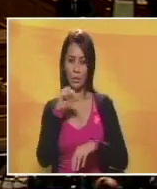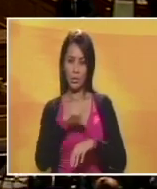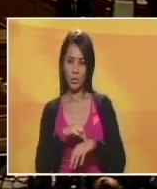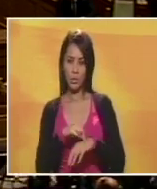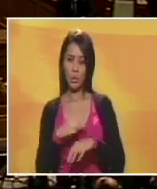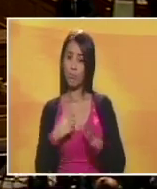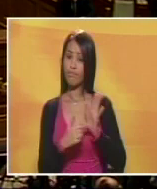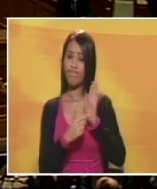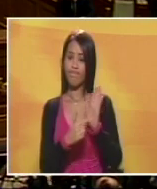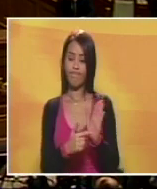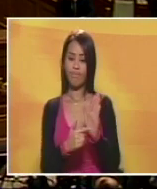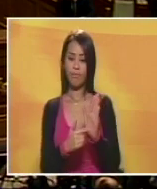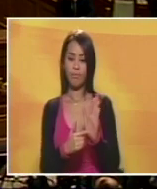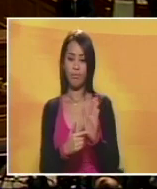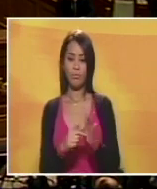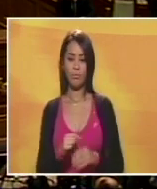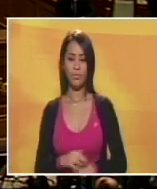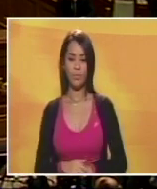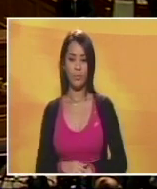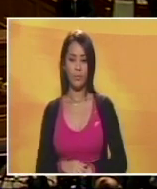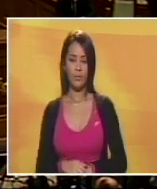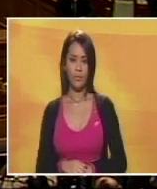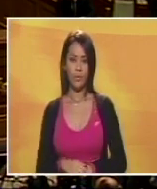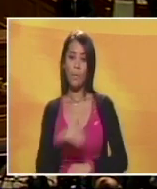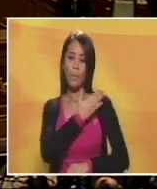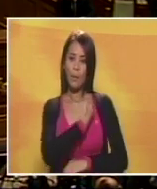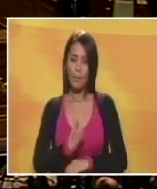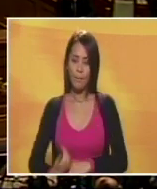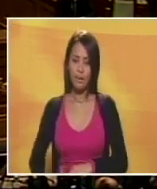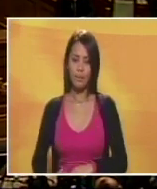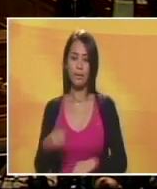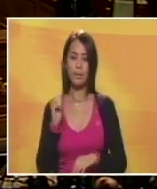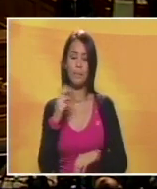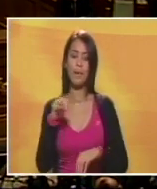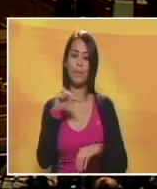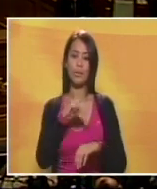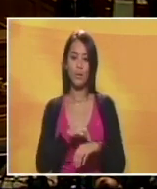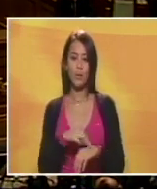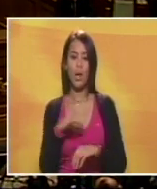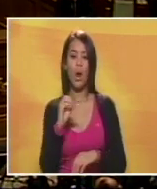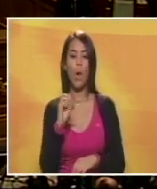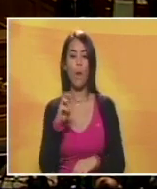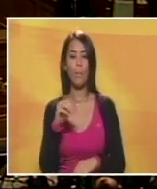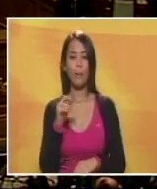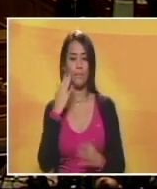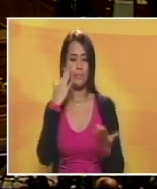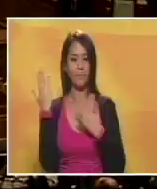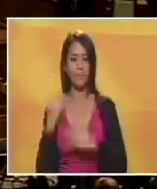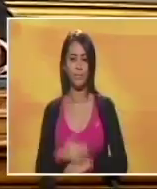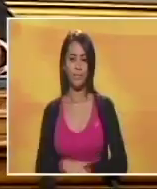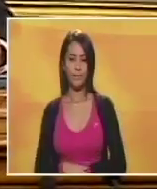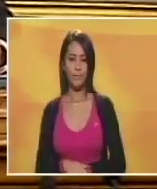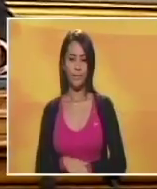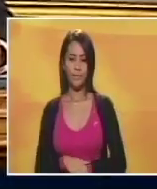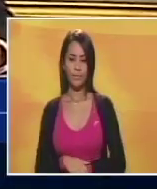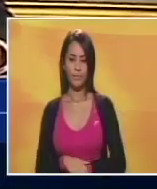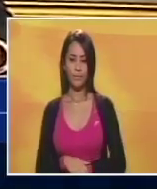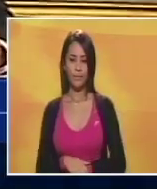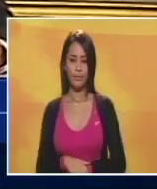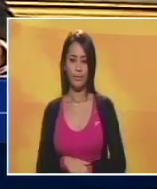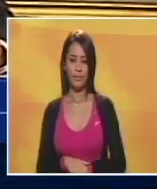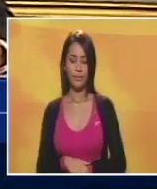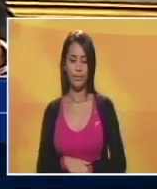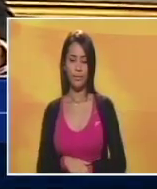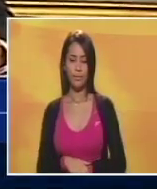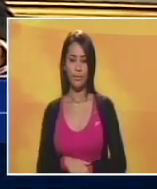fue expuesta al hemiciclo por el presidente de la Asamblea Nacional, Omar Barbosa. Veamos.